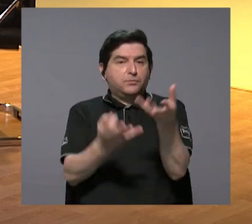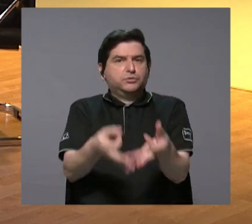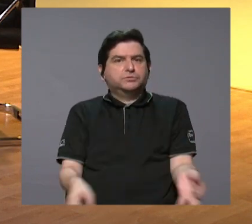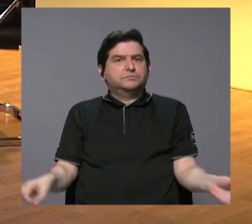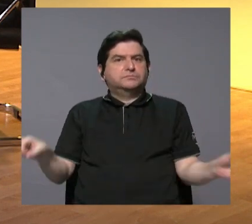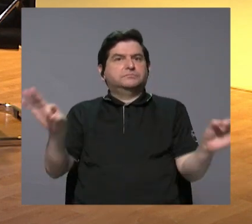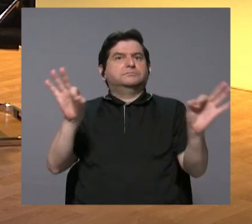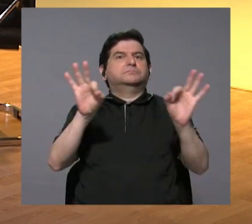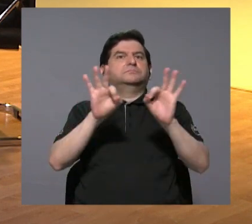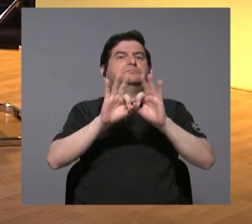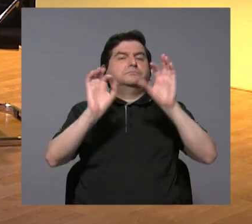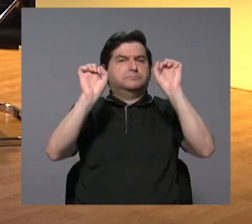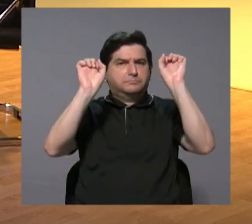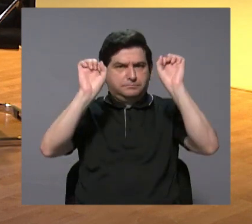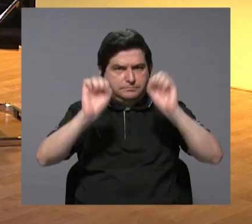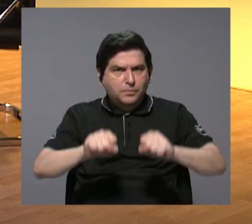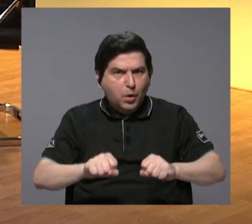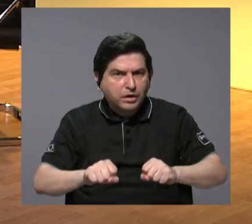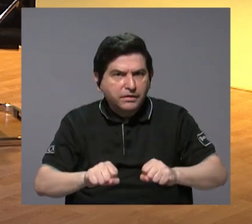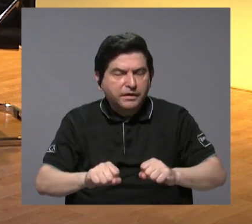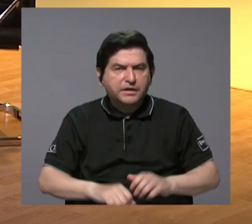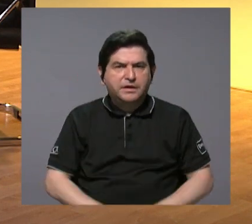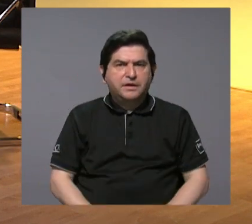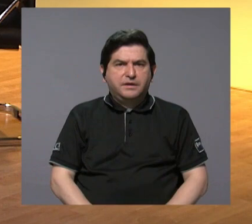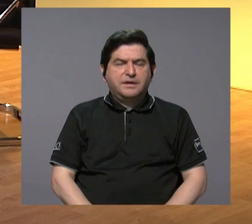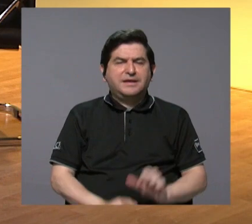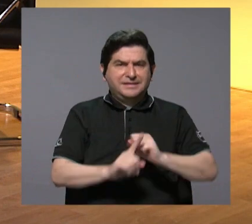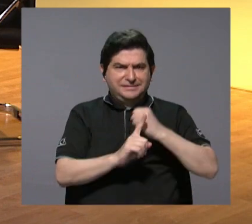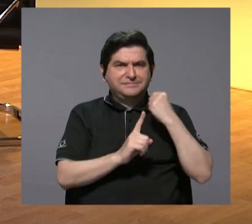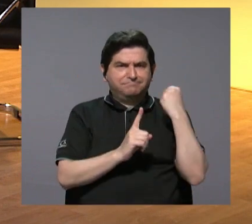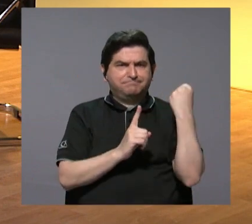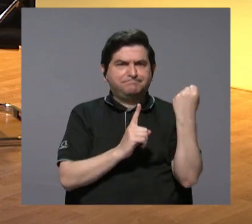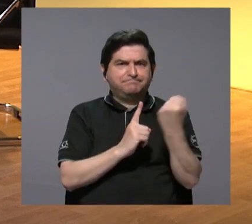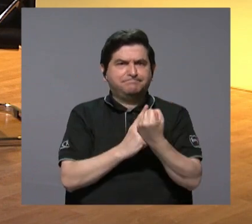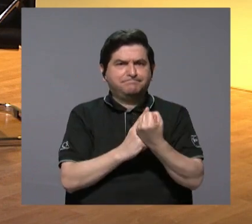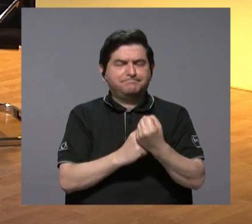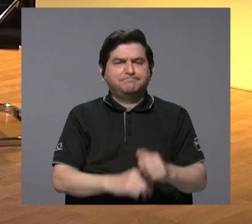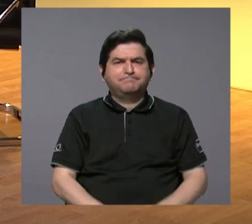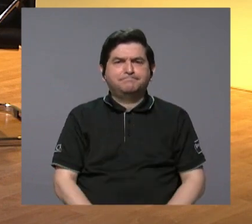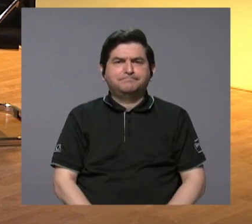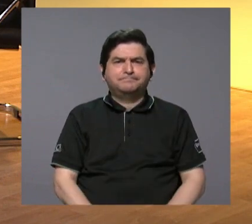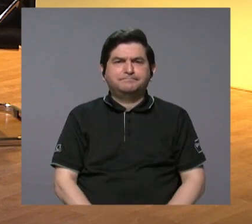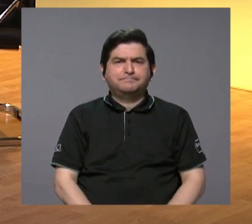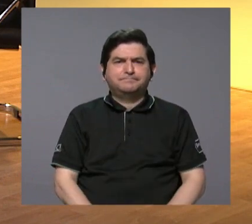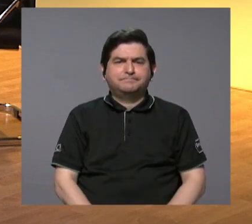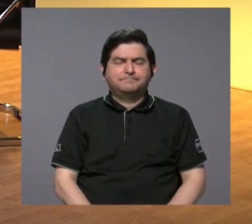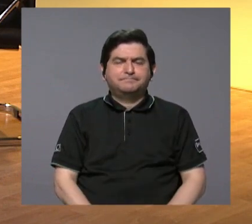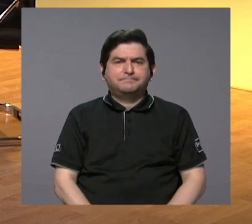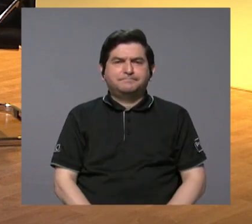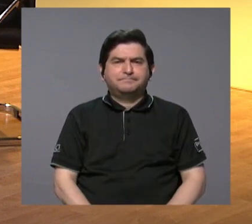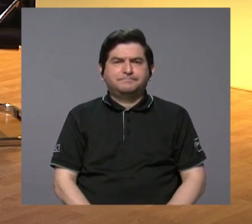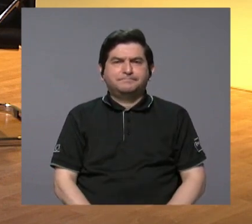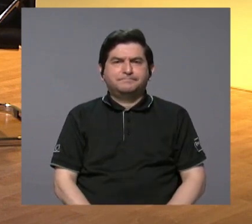fundamentales para esto. En